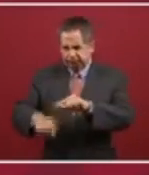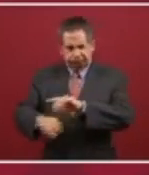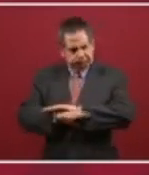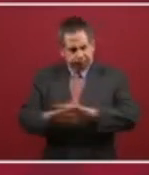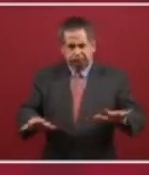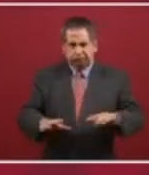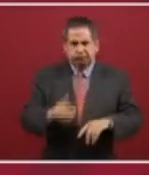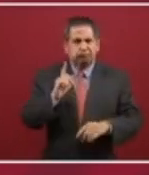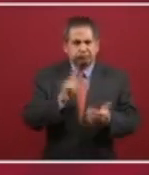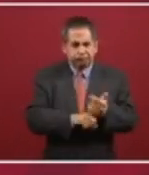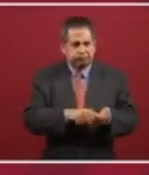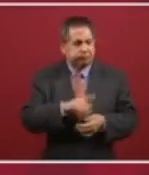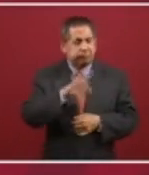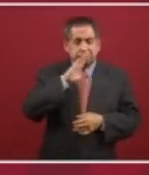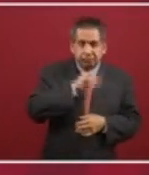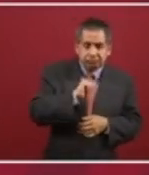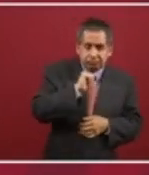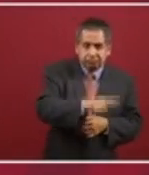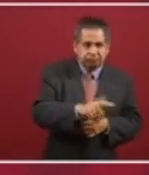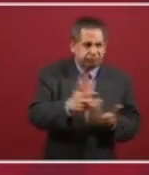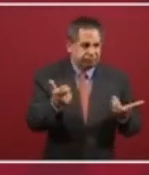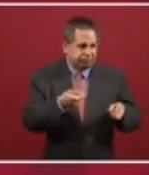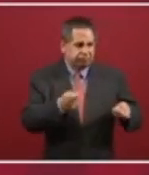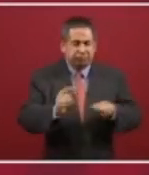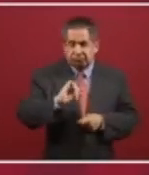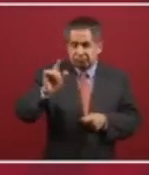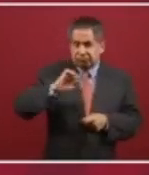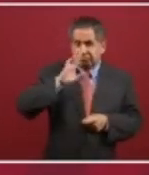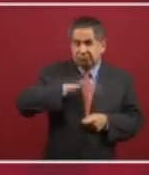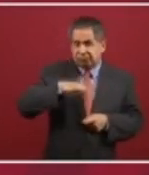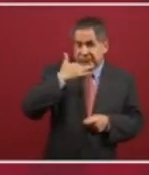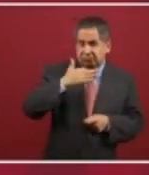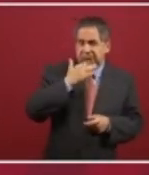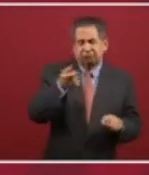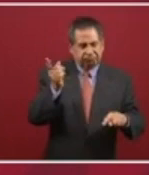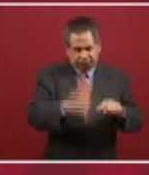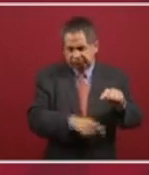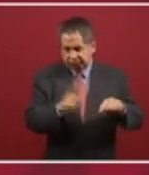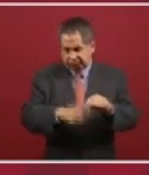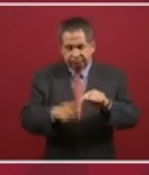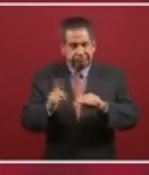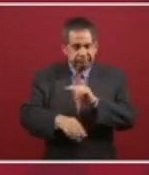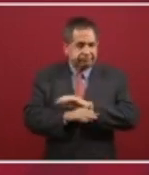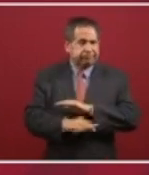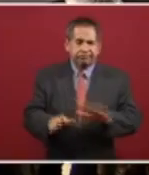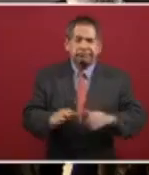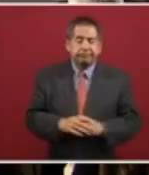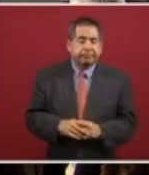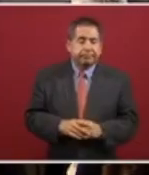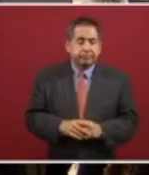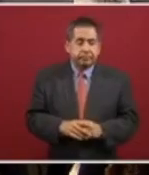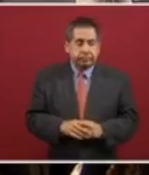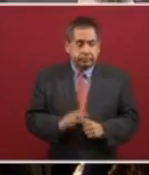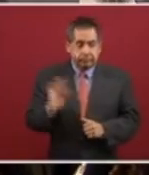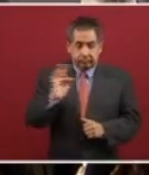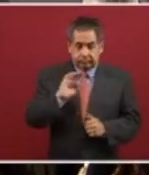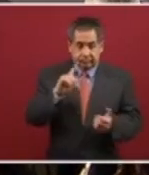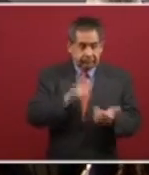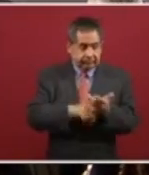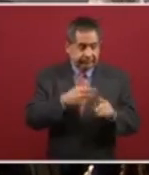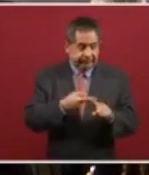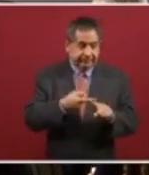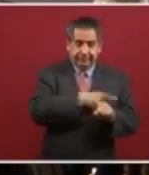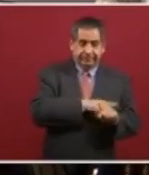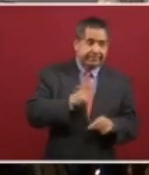de malos funcionarios el gobierno. Quienes tengan malos